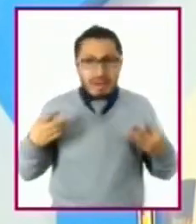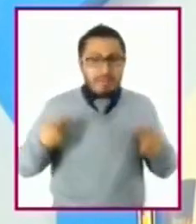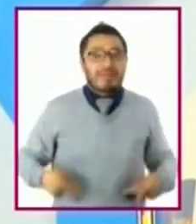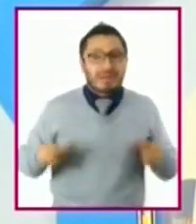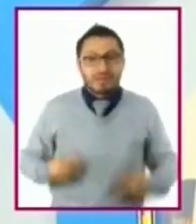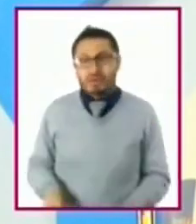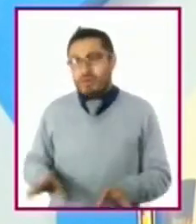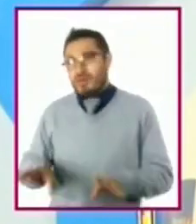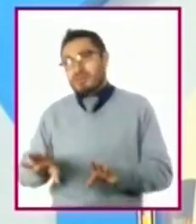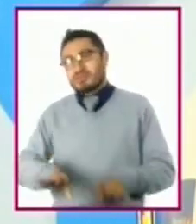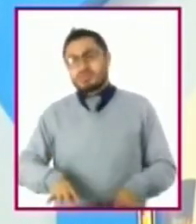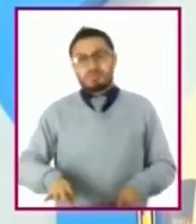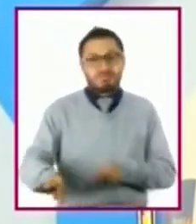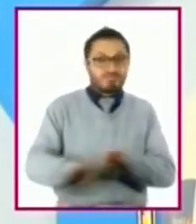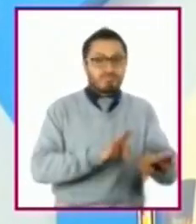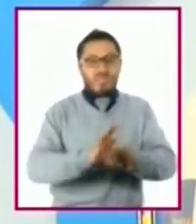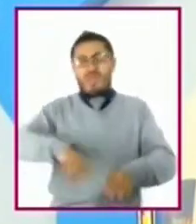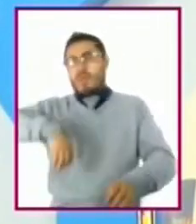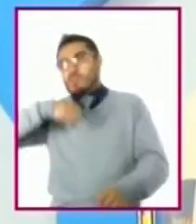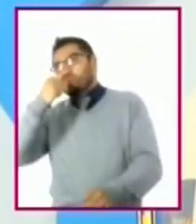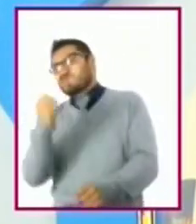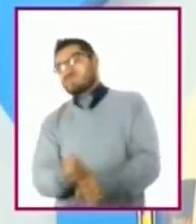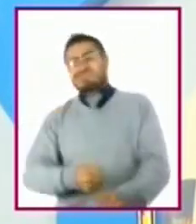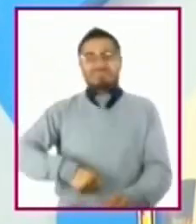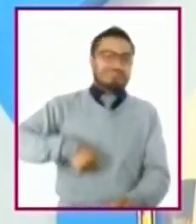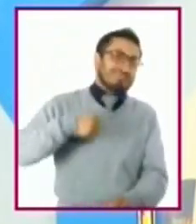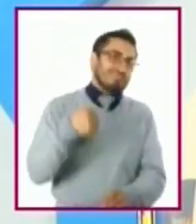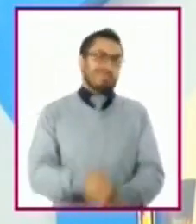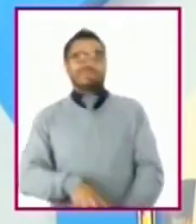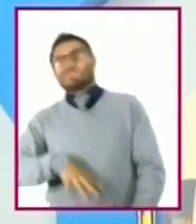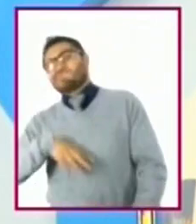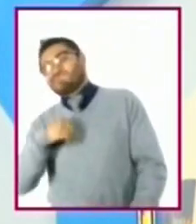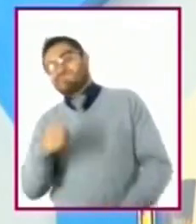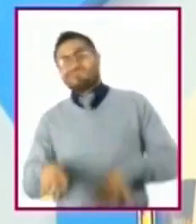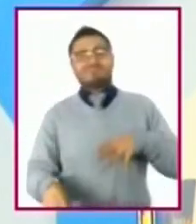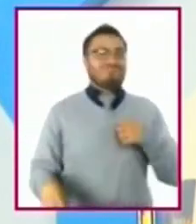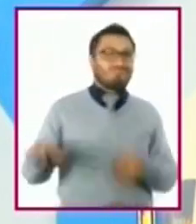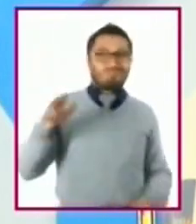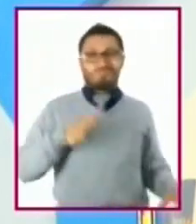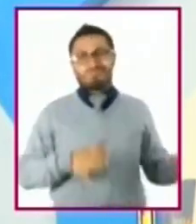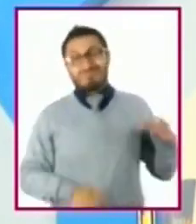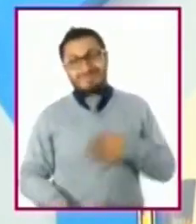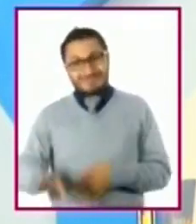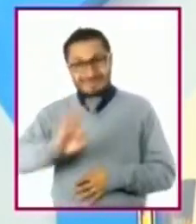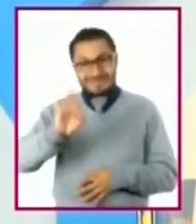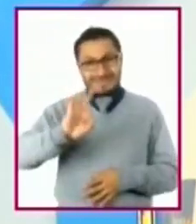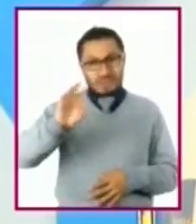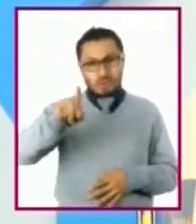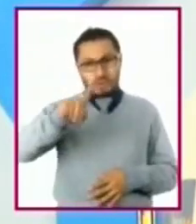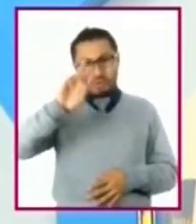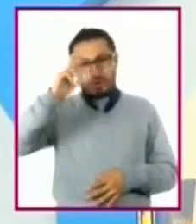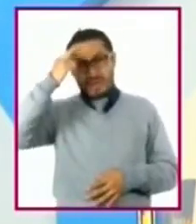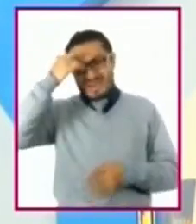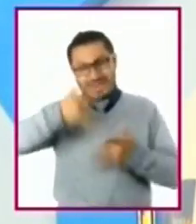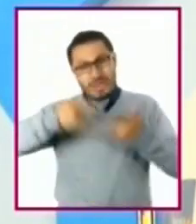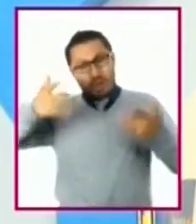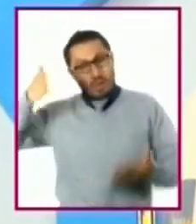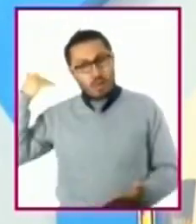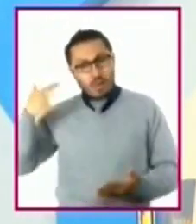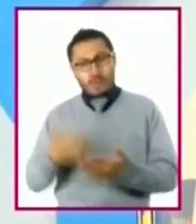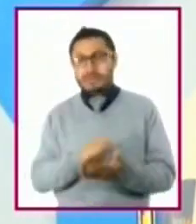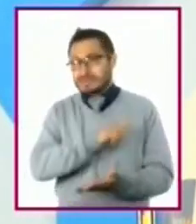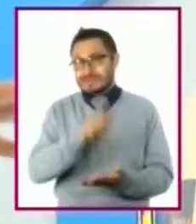forzados. Si recuerdas tus clases de historia, las leyes concedían derechos a determinadas personas, es decir, que